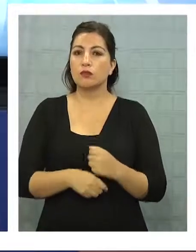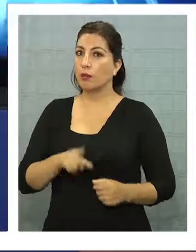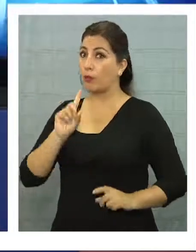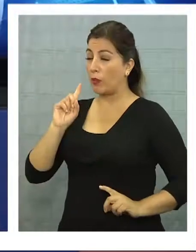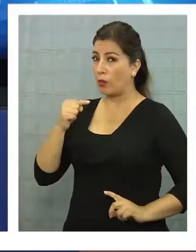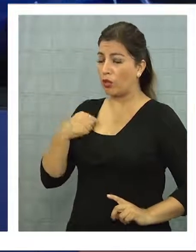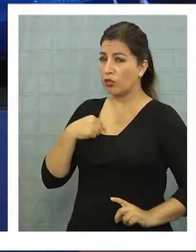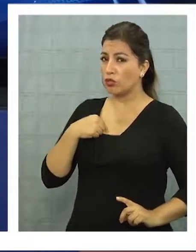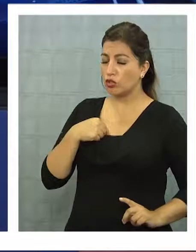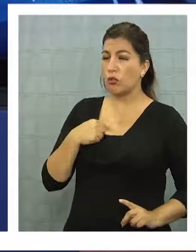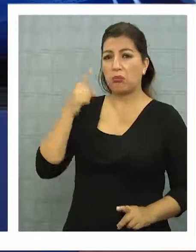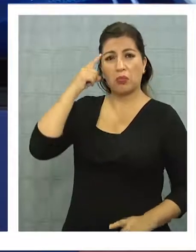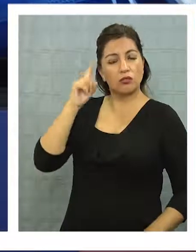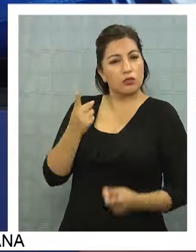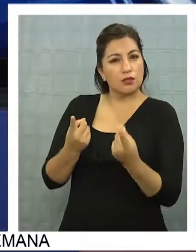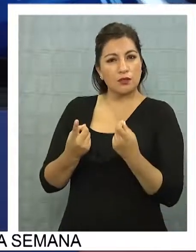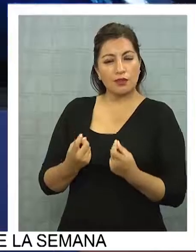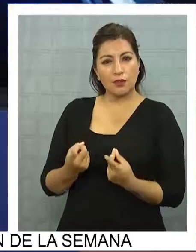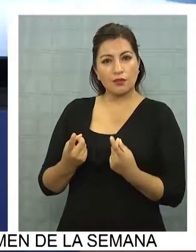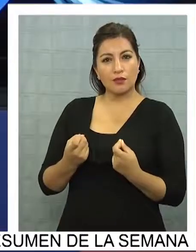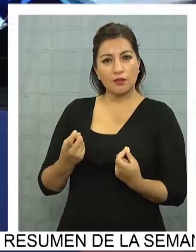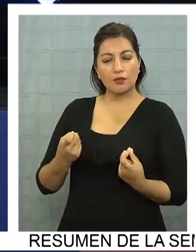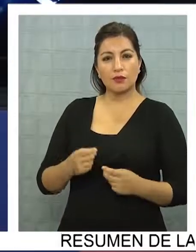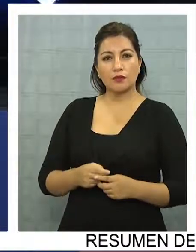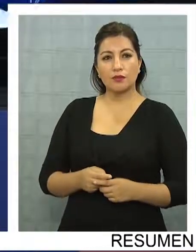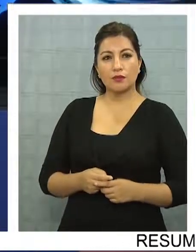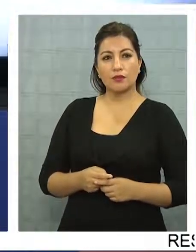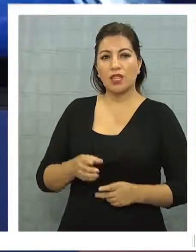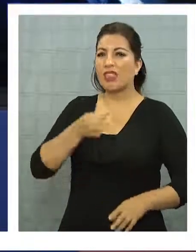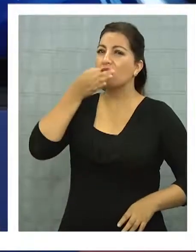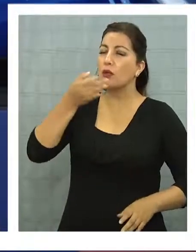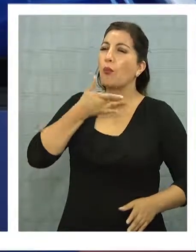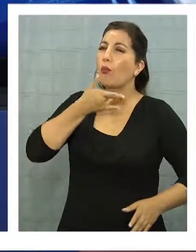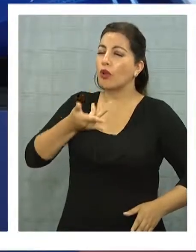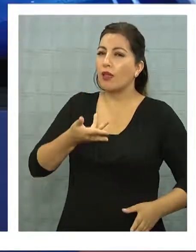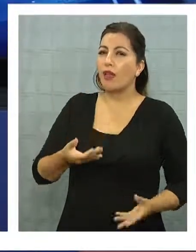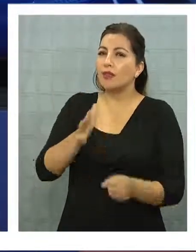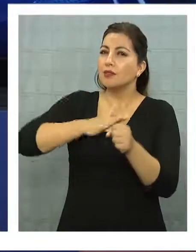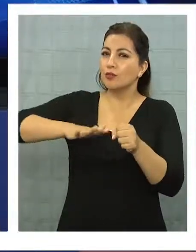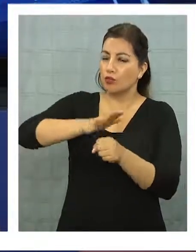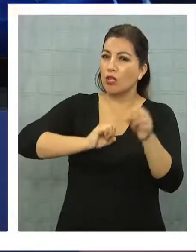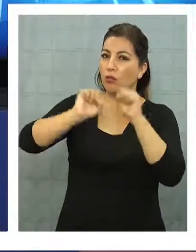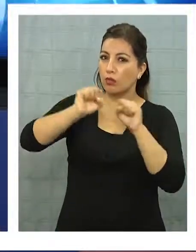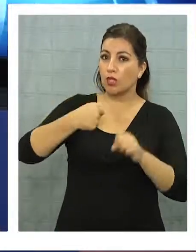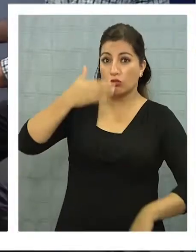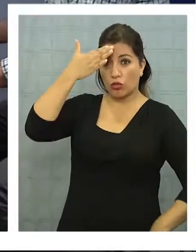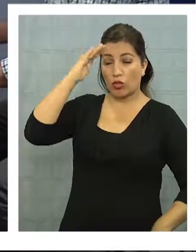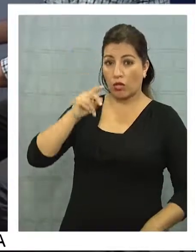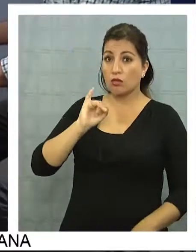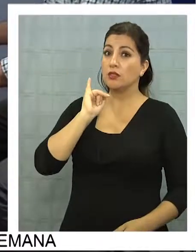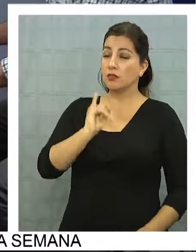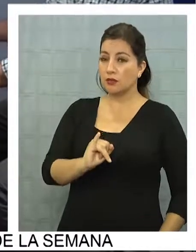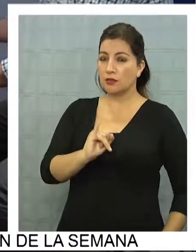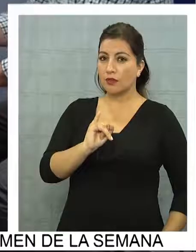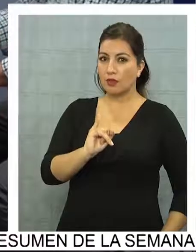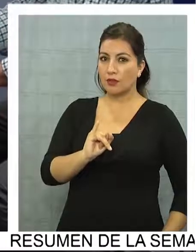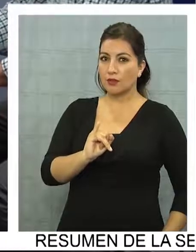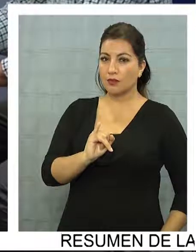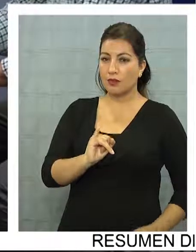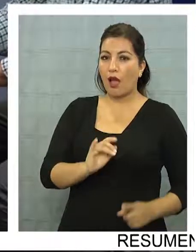primero yo creo que es necesario saber por qué se producen las cosas. Yo creo que si bien es cierto que